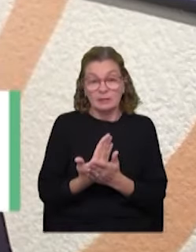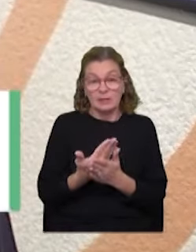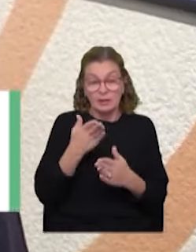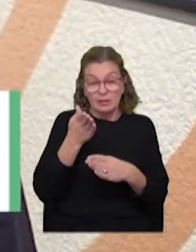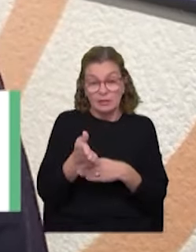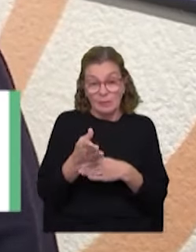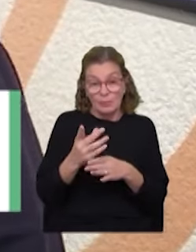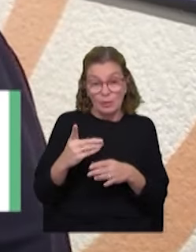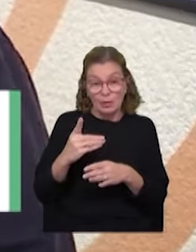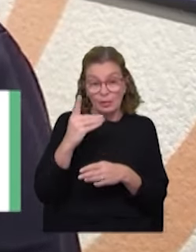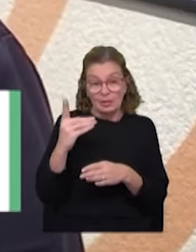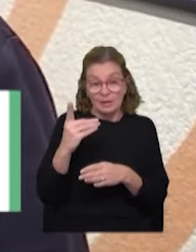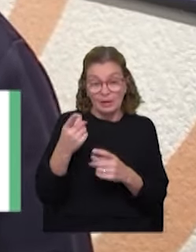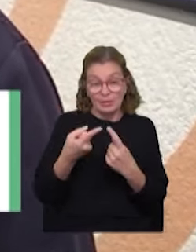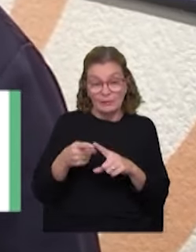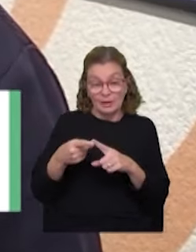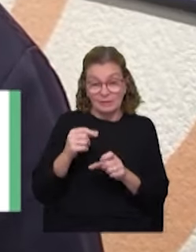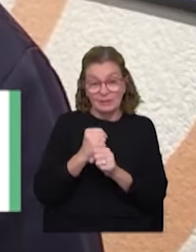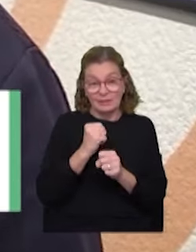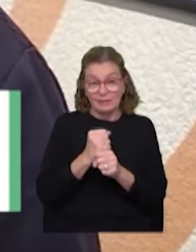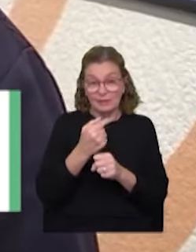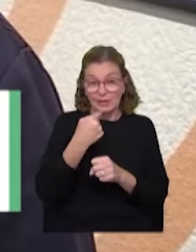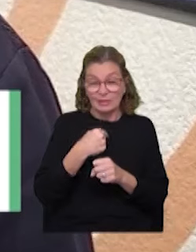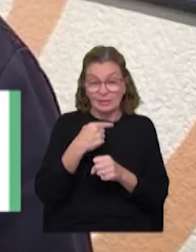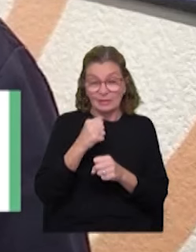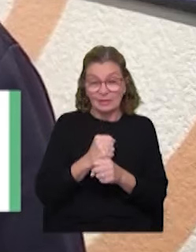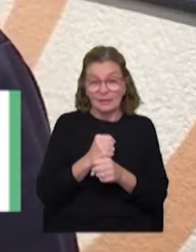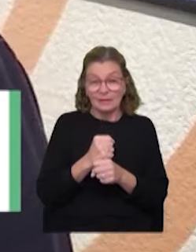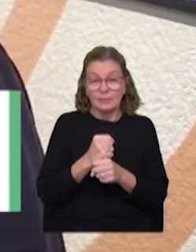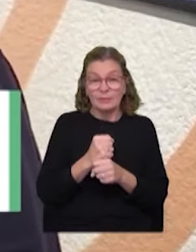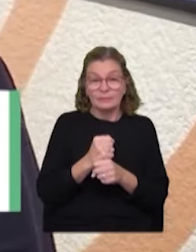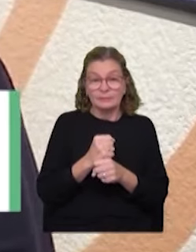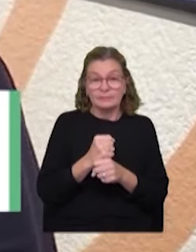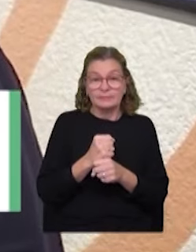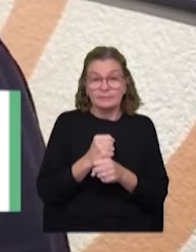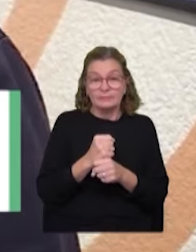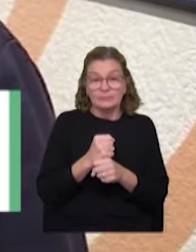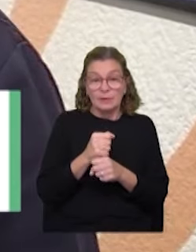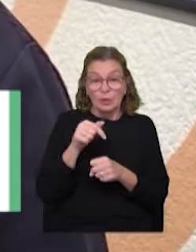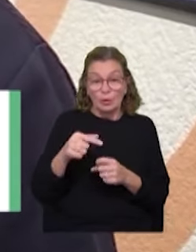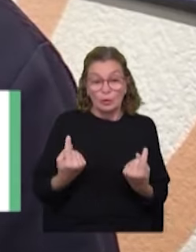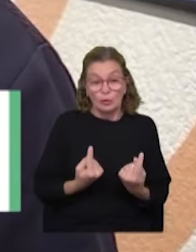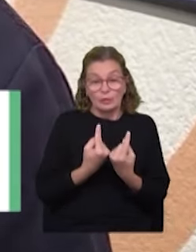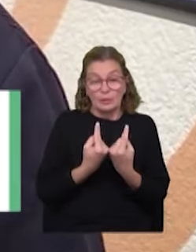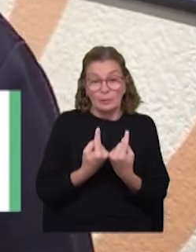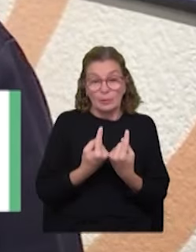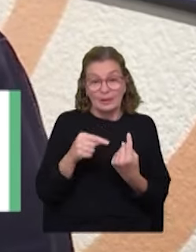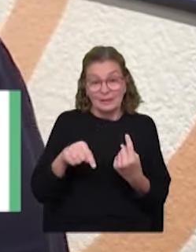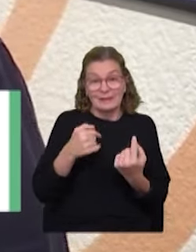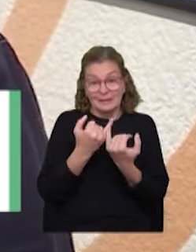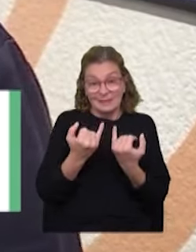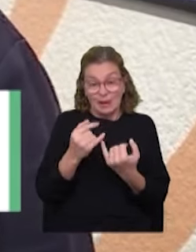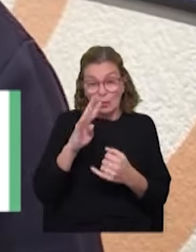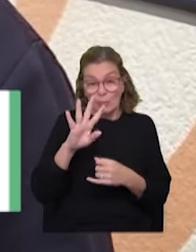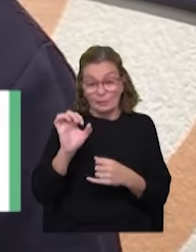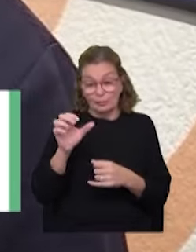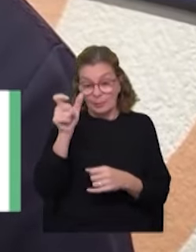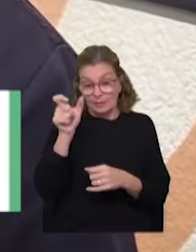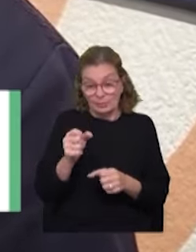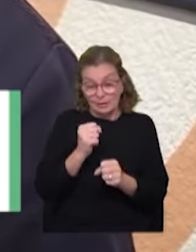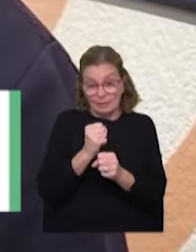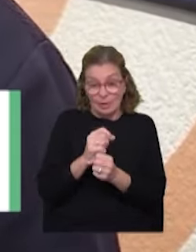los delegados de los diferentes centros de trabajo y se nos decía que iban a paralizar la tres Ob hoy nos encontramos Bueno ese días nos encontramos que teníamos 400 trabajadores